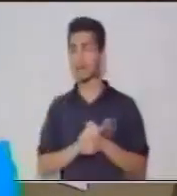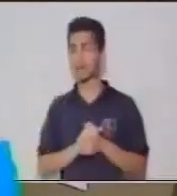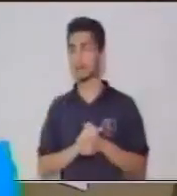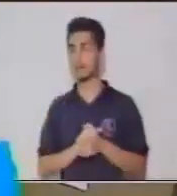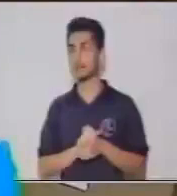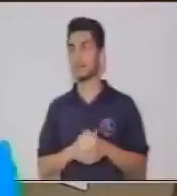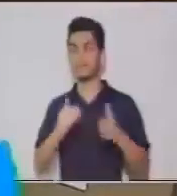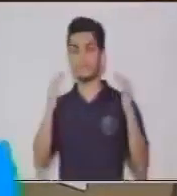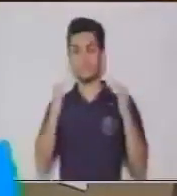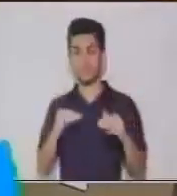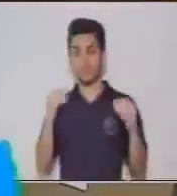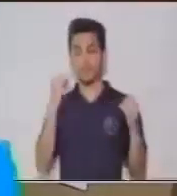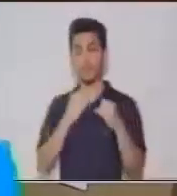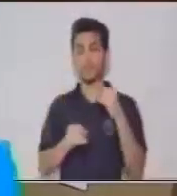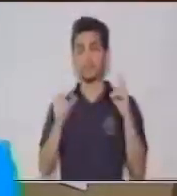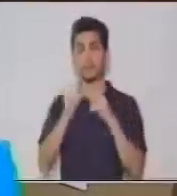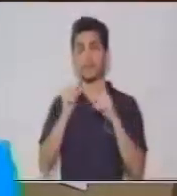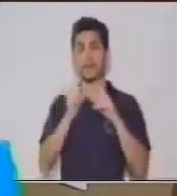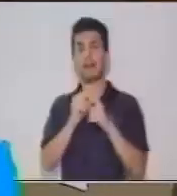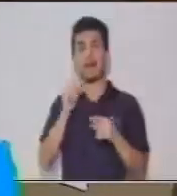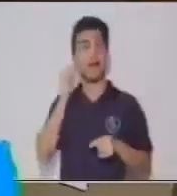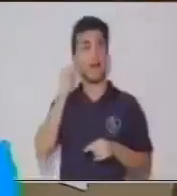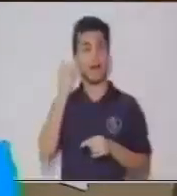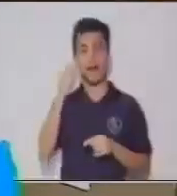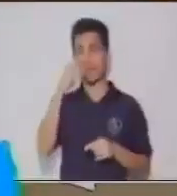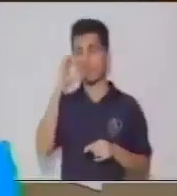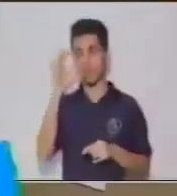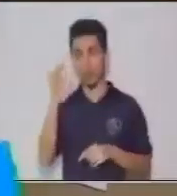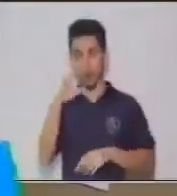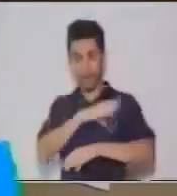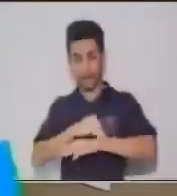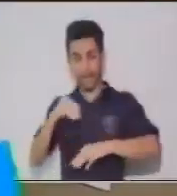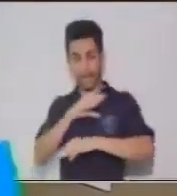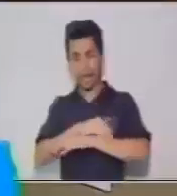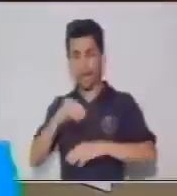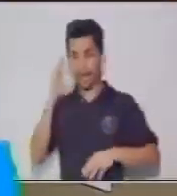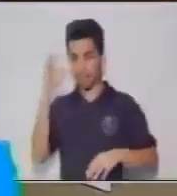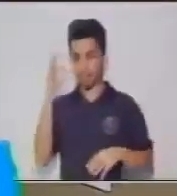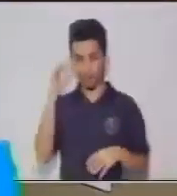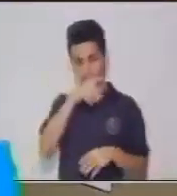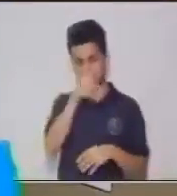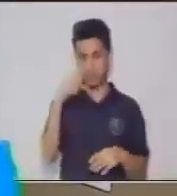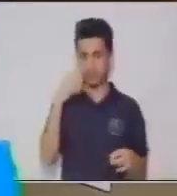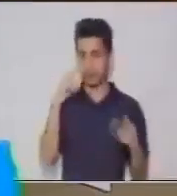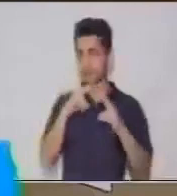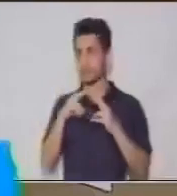Con la última palabra, que es gato, todos conocemos los gatos.